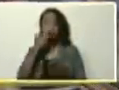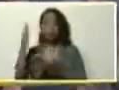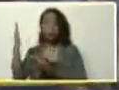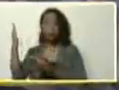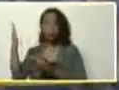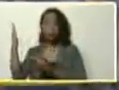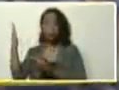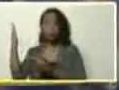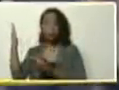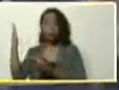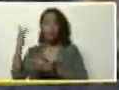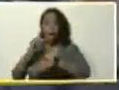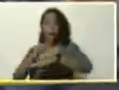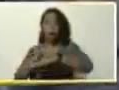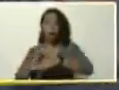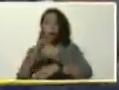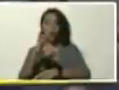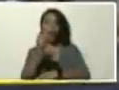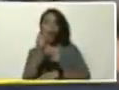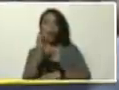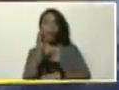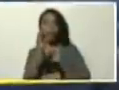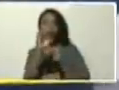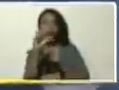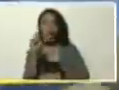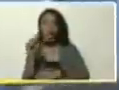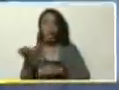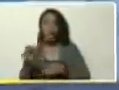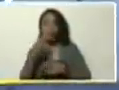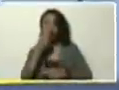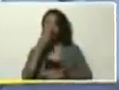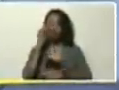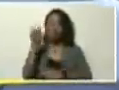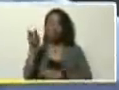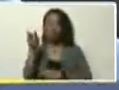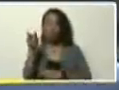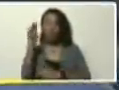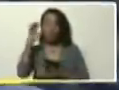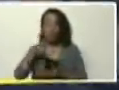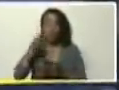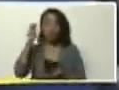al doctor Rafael López, contralor del Estado Miranda,